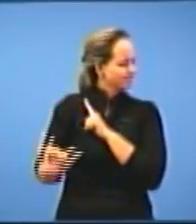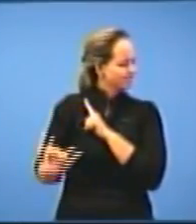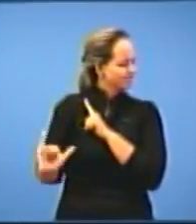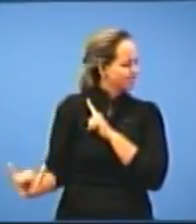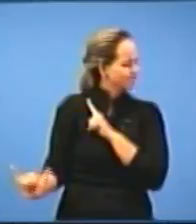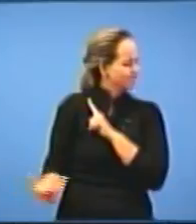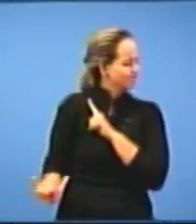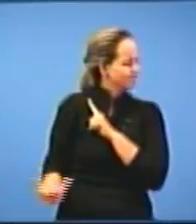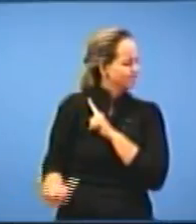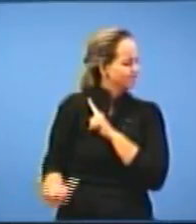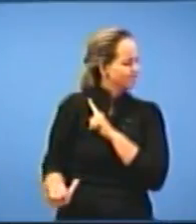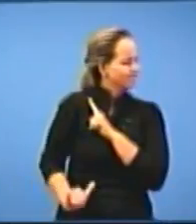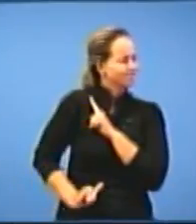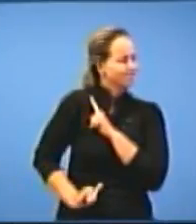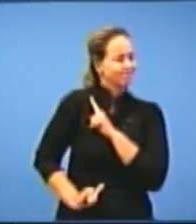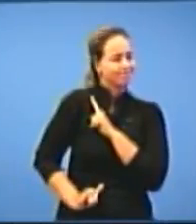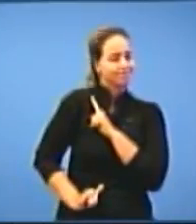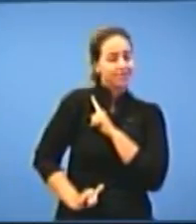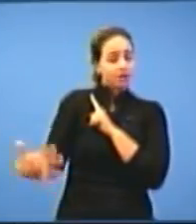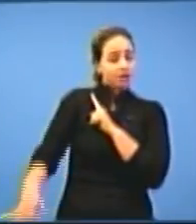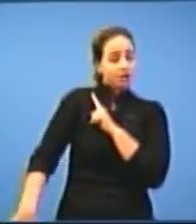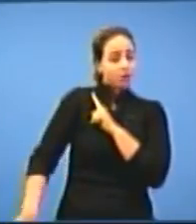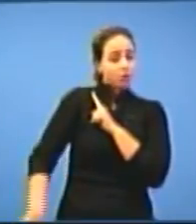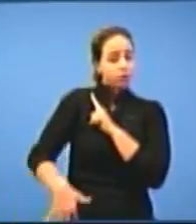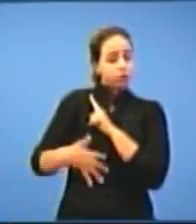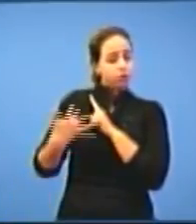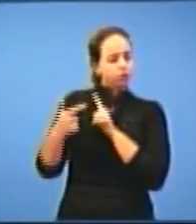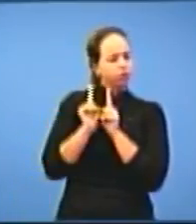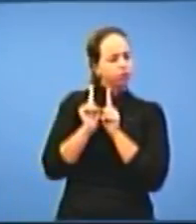Profeta de Nazaret descendió a aquella cruz.